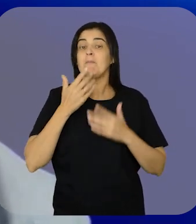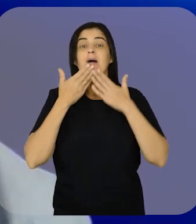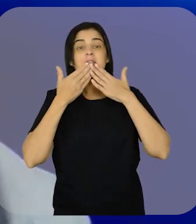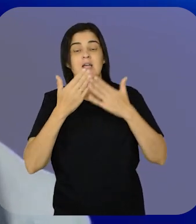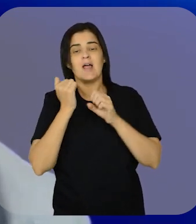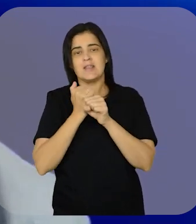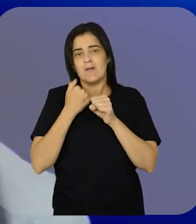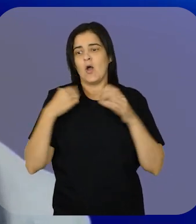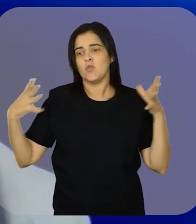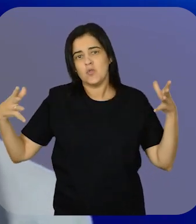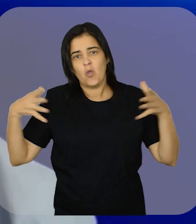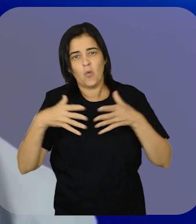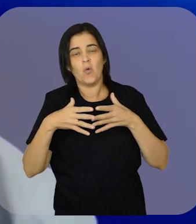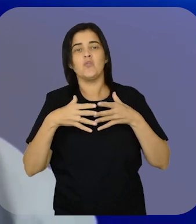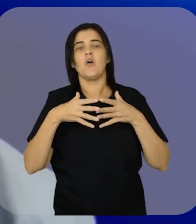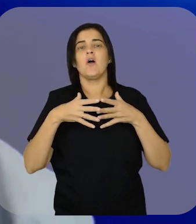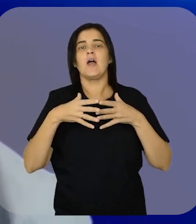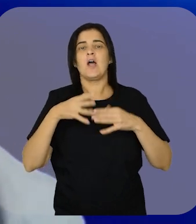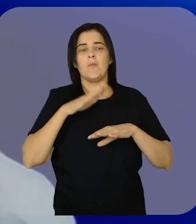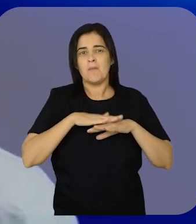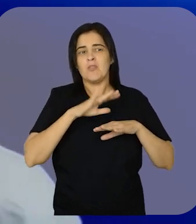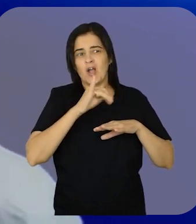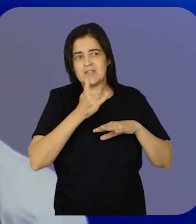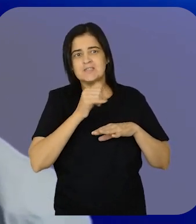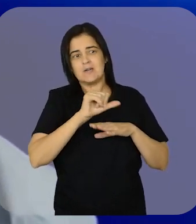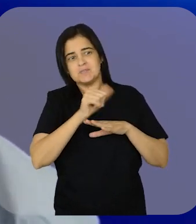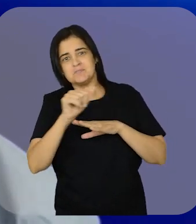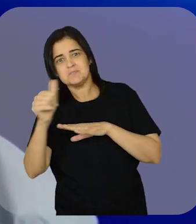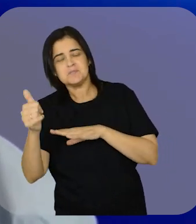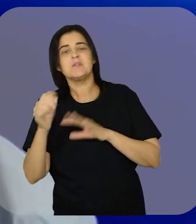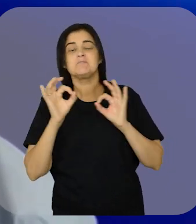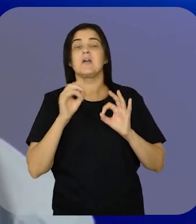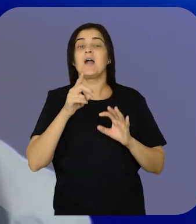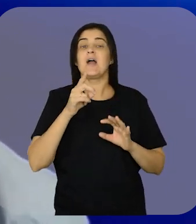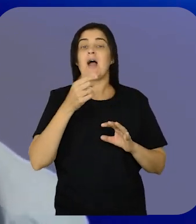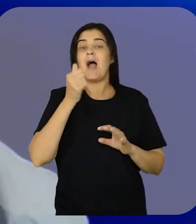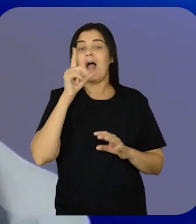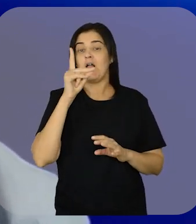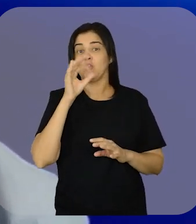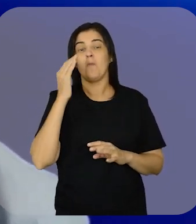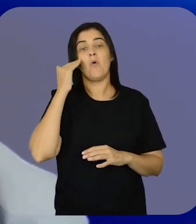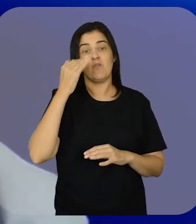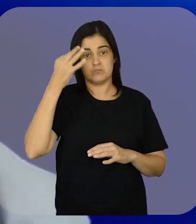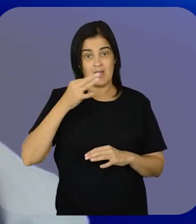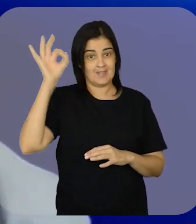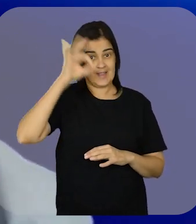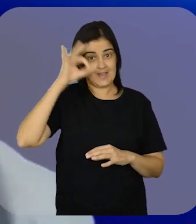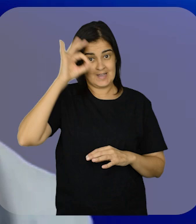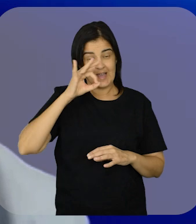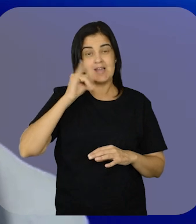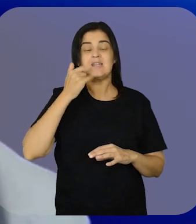por el trabajo conjunto y los espacios logrados. Aldo es profesor de inglés, egresado del